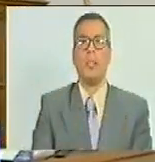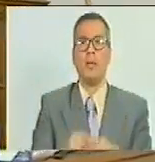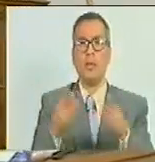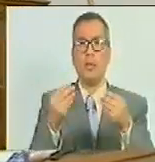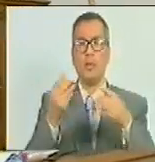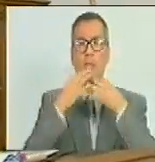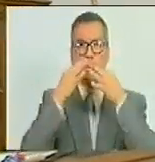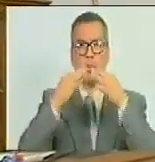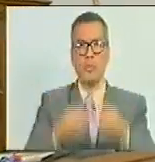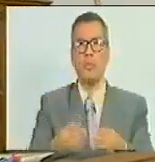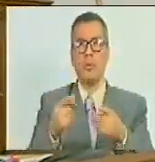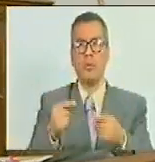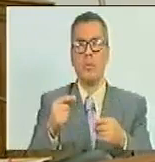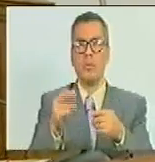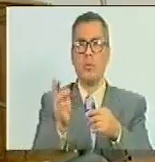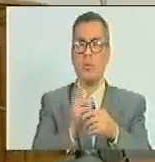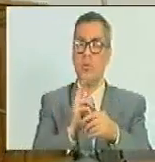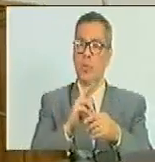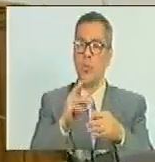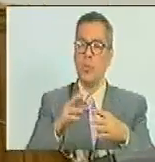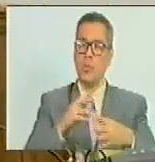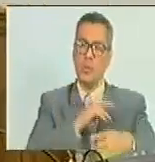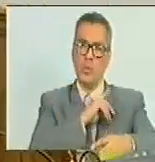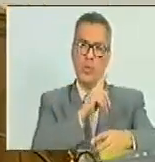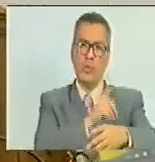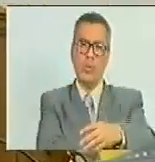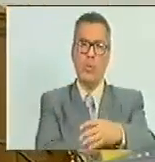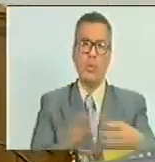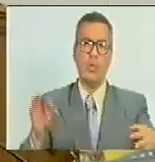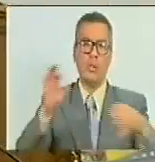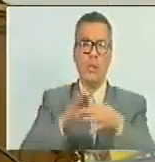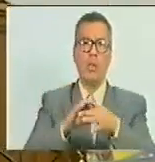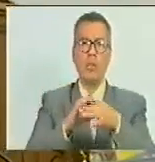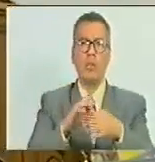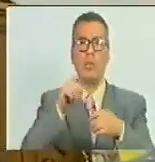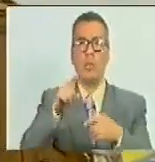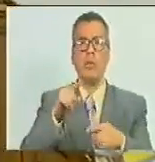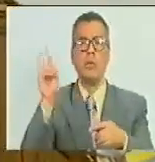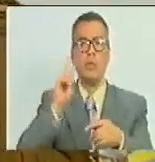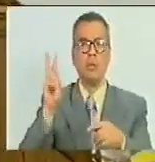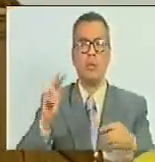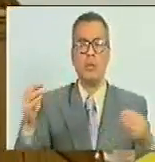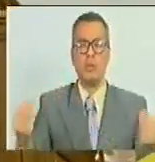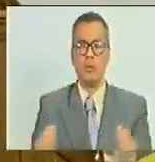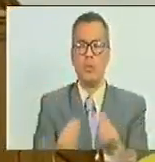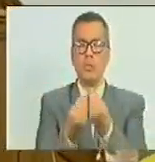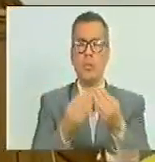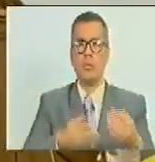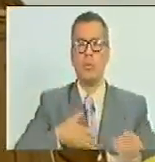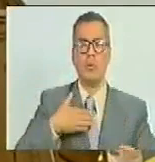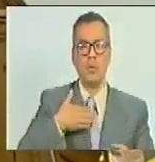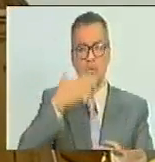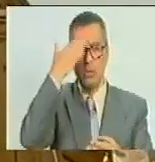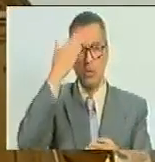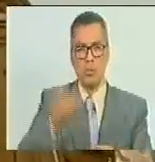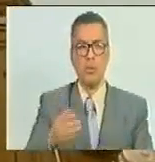muy seguros que pronto el fortalecimiento de los lazos bilaterales entre Venezuela y Arabia Saudita rendirán sus